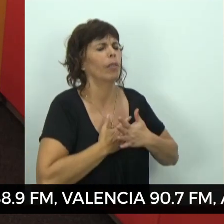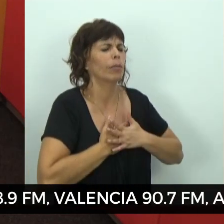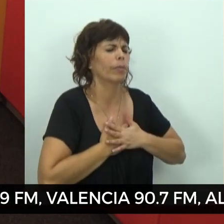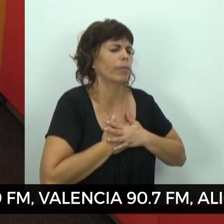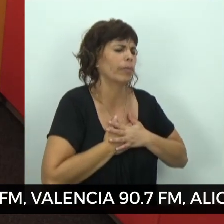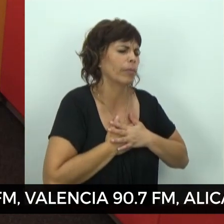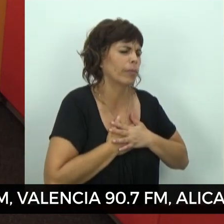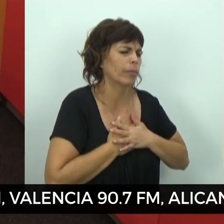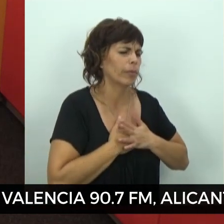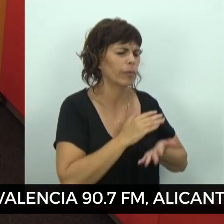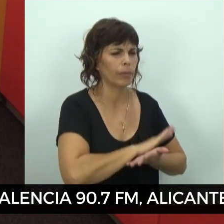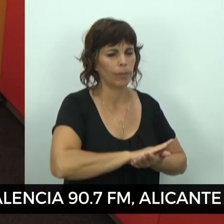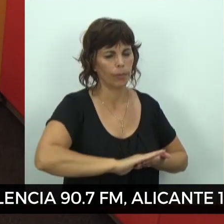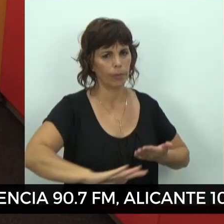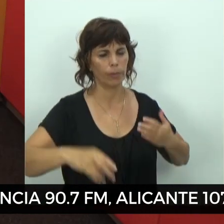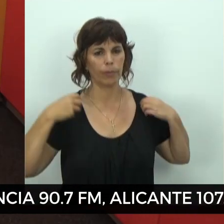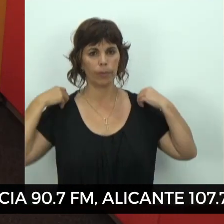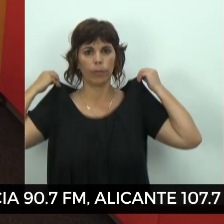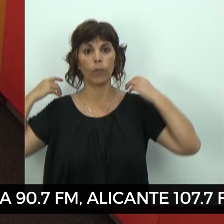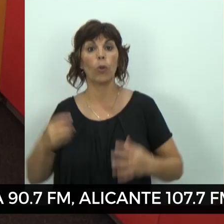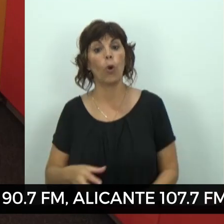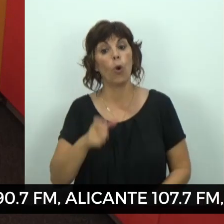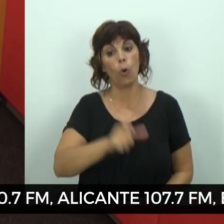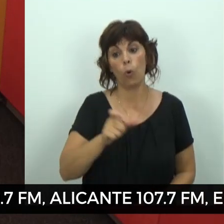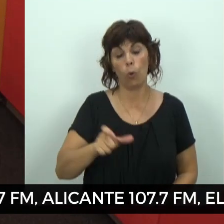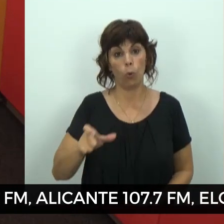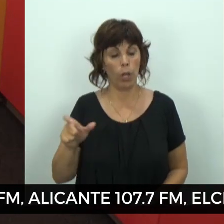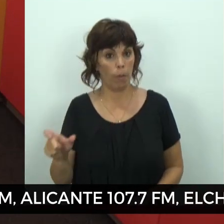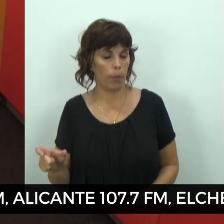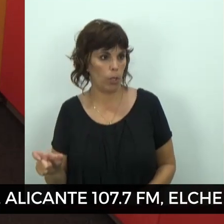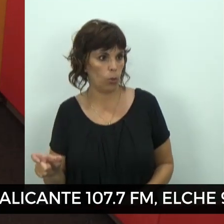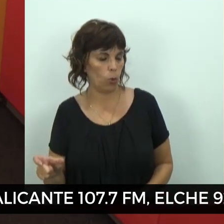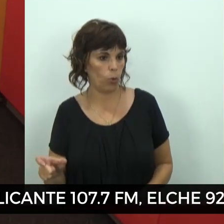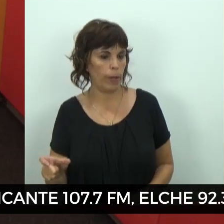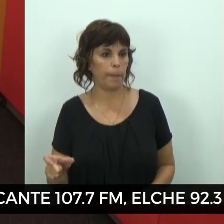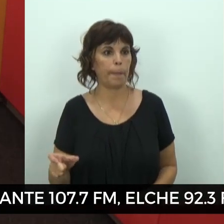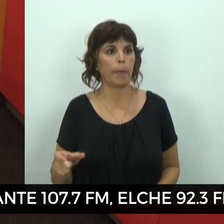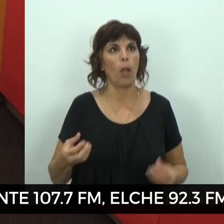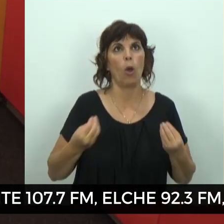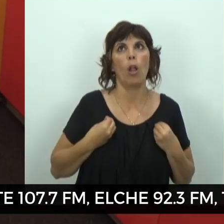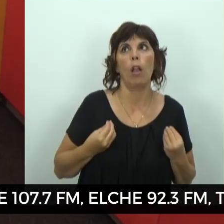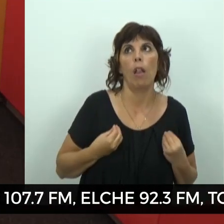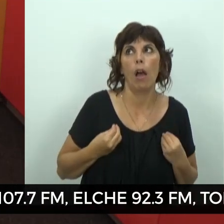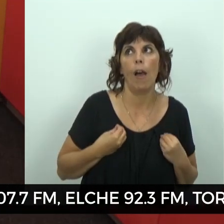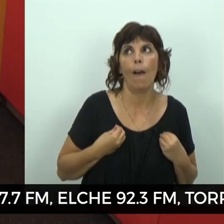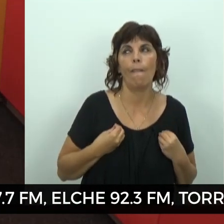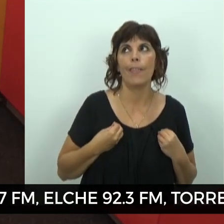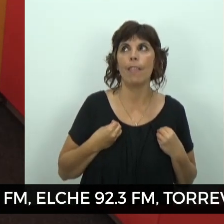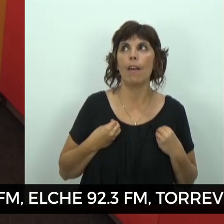Una persona que tiene una vida continua, una vida cercana al corazón de